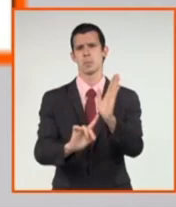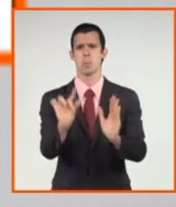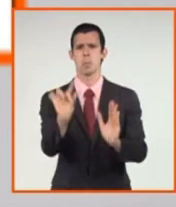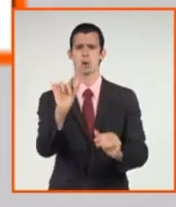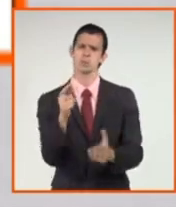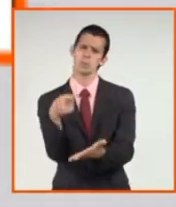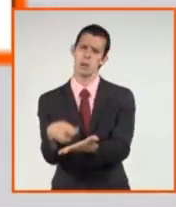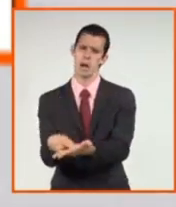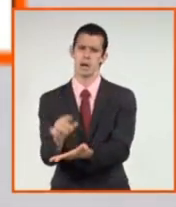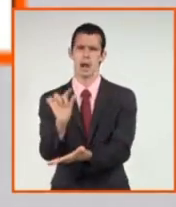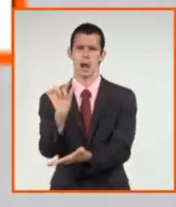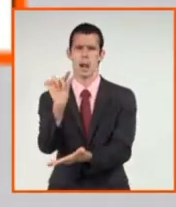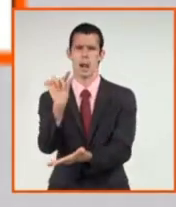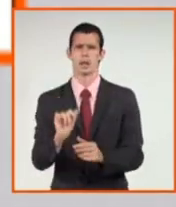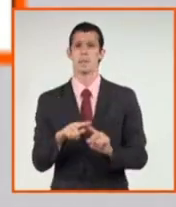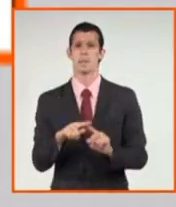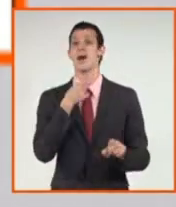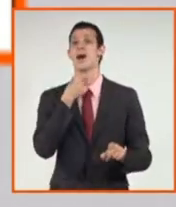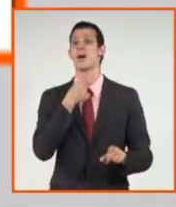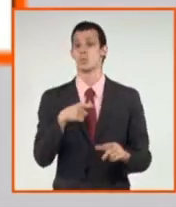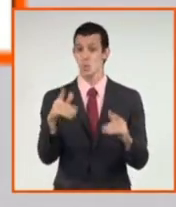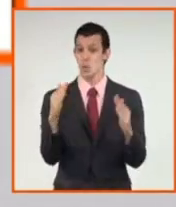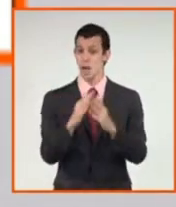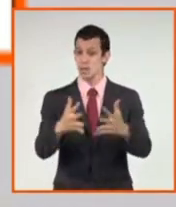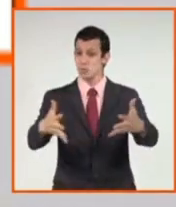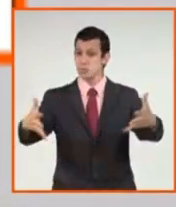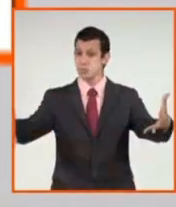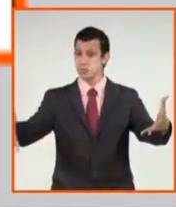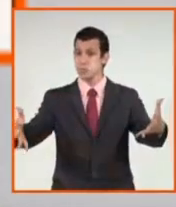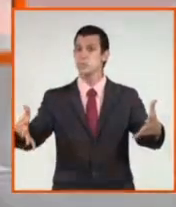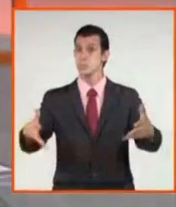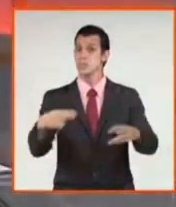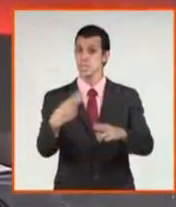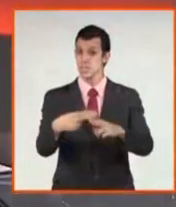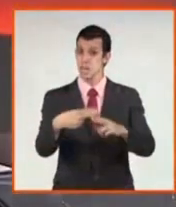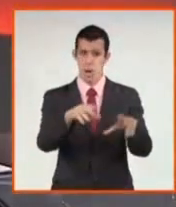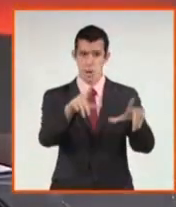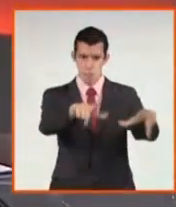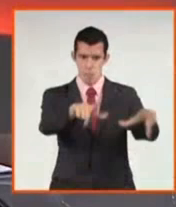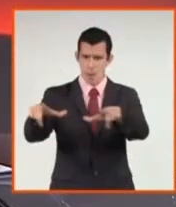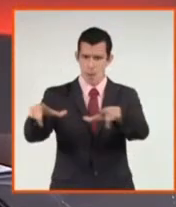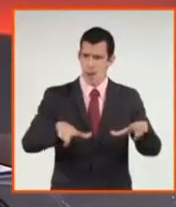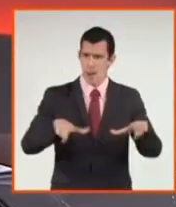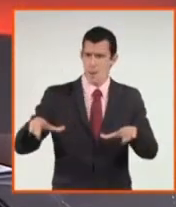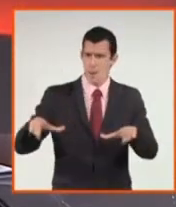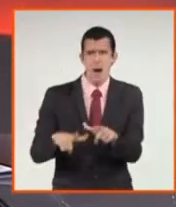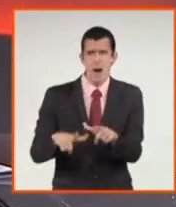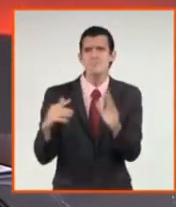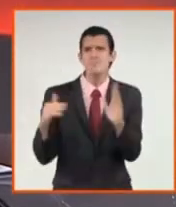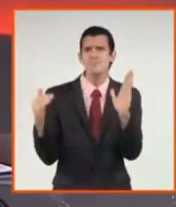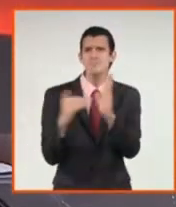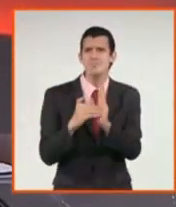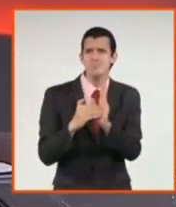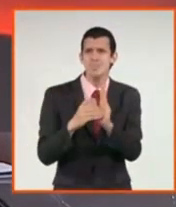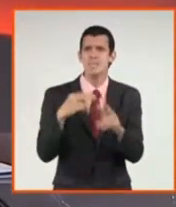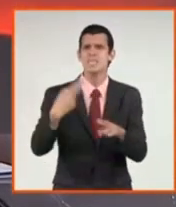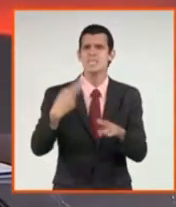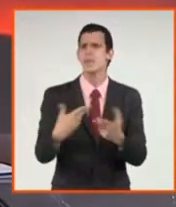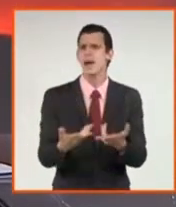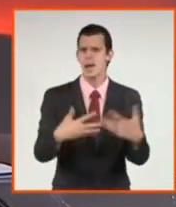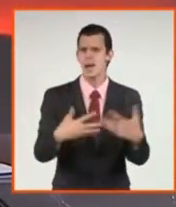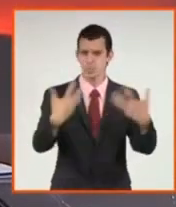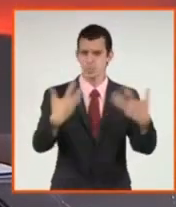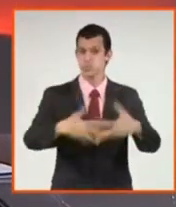rebajan 250 y así sucesivamente ahora desde el punto de vista de beneficio vamos a poner algunos ejemplos una persona